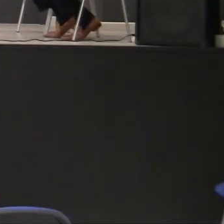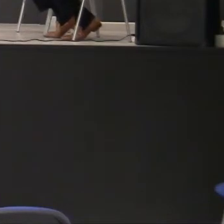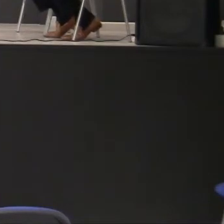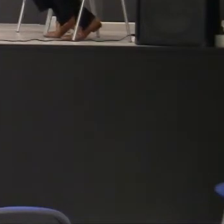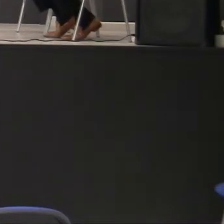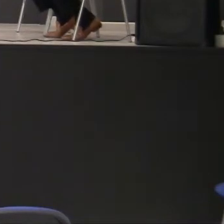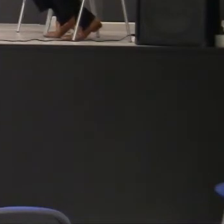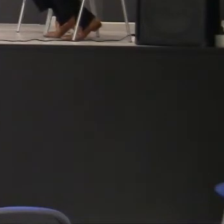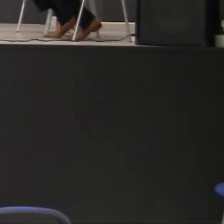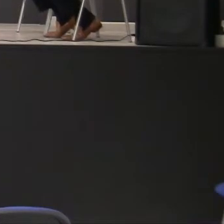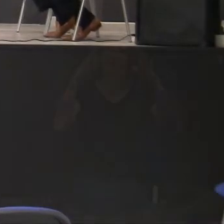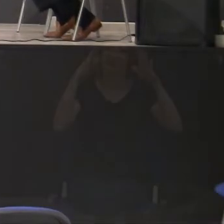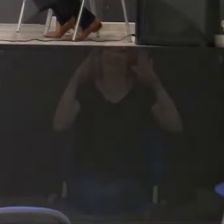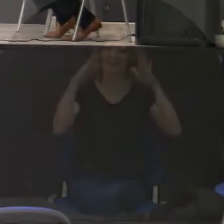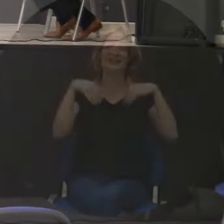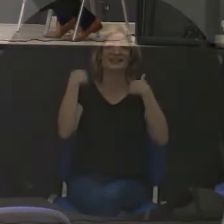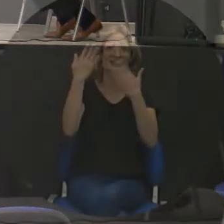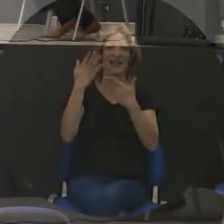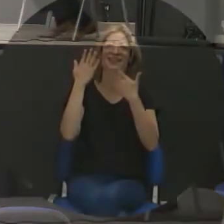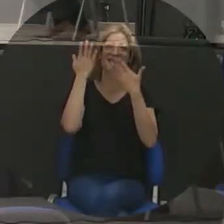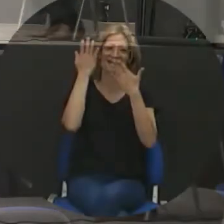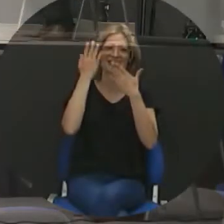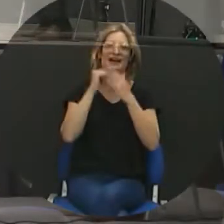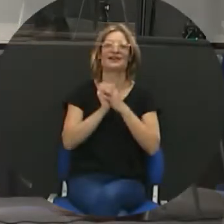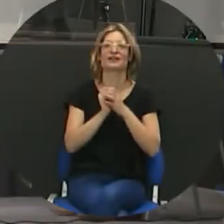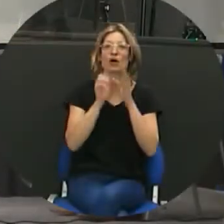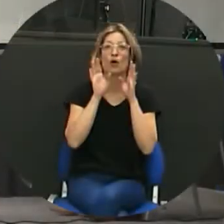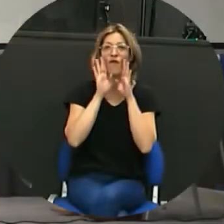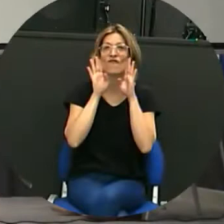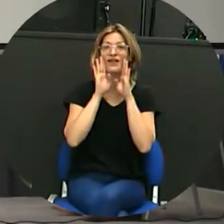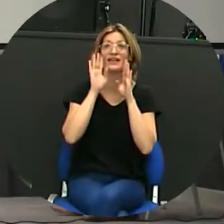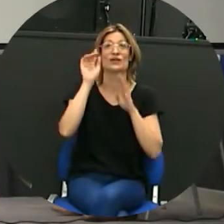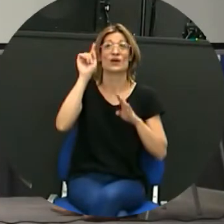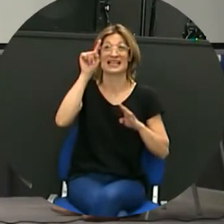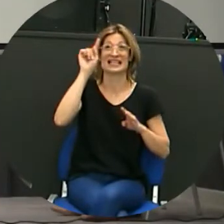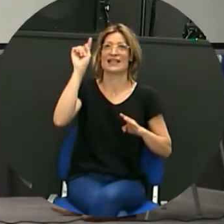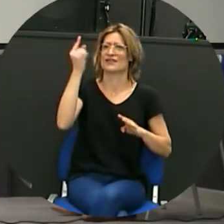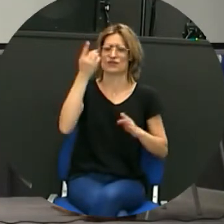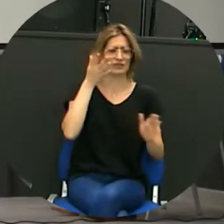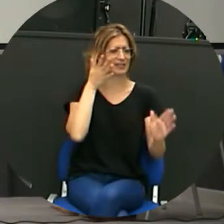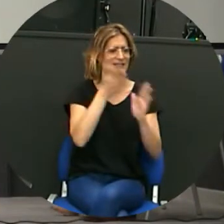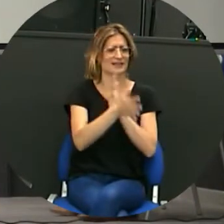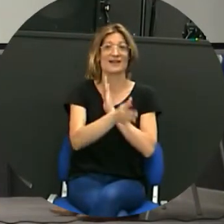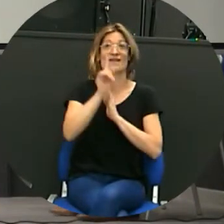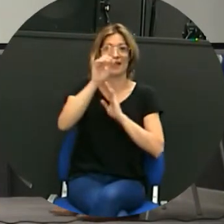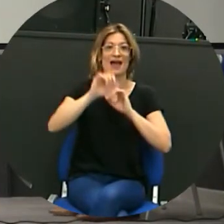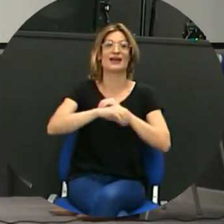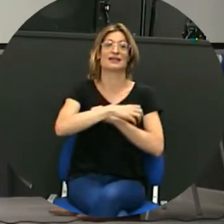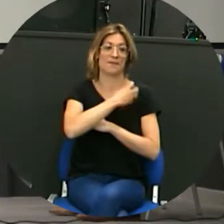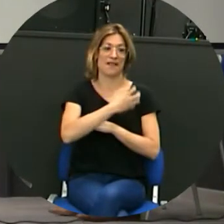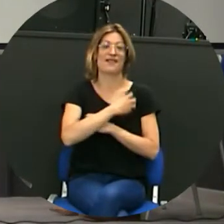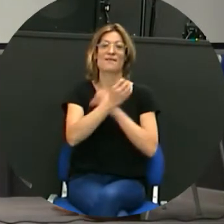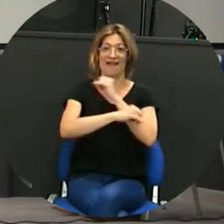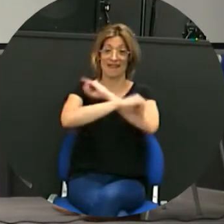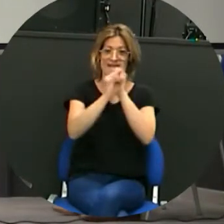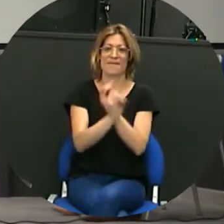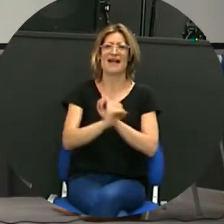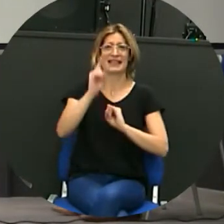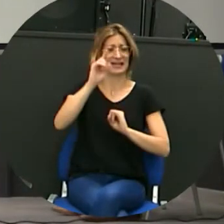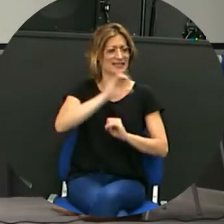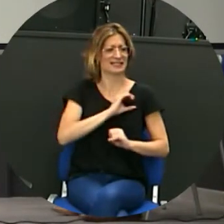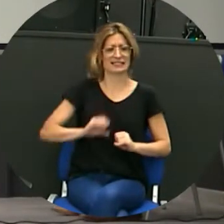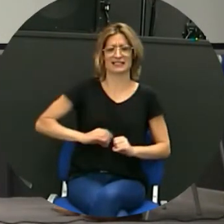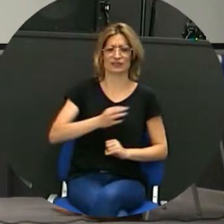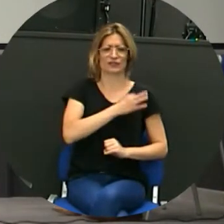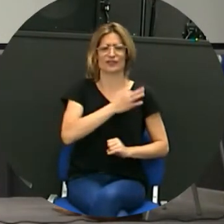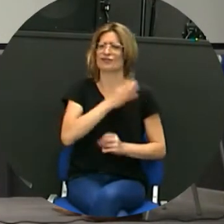Vamos a alabar y adorar, confesando que Él es Dios eterno y Él es el Príncipe de Paz. Él es Cristo, el Señor